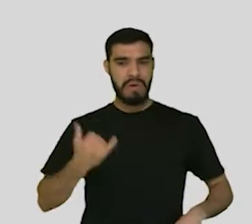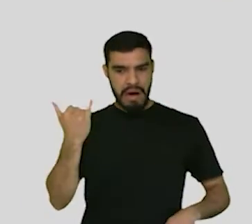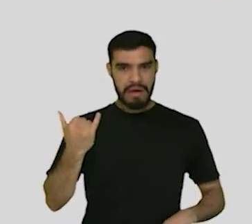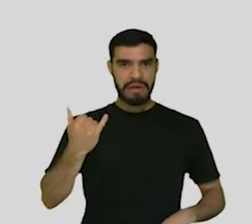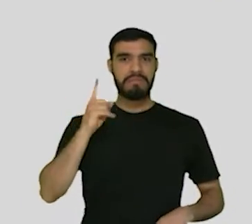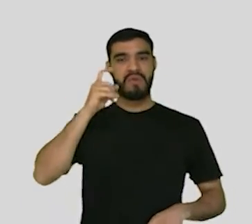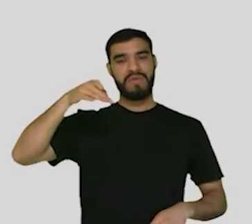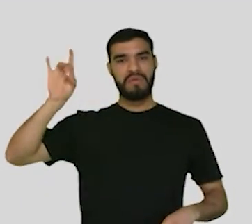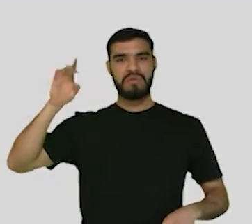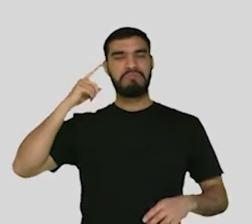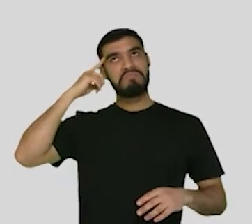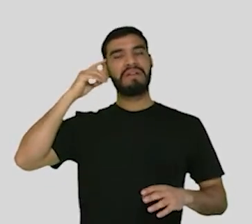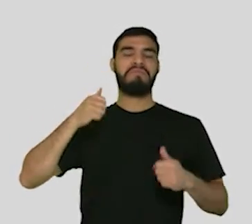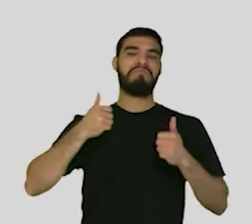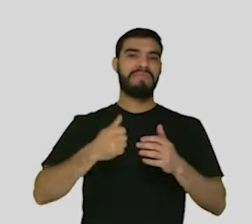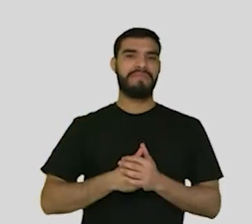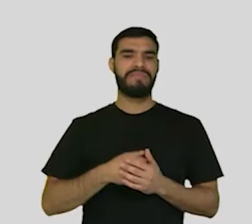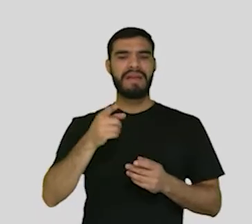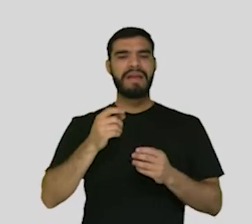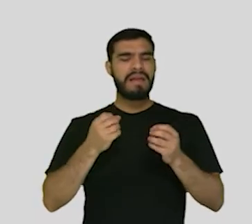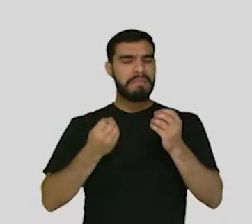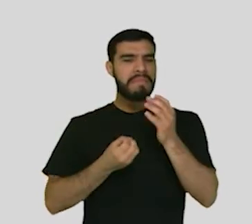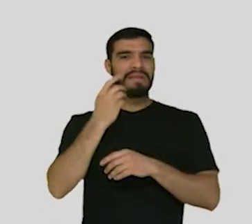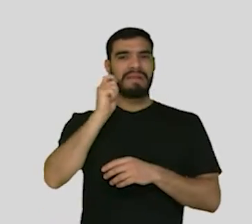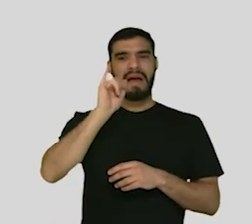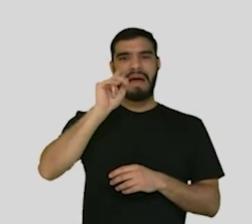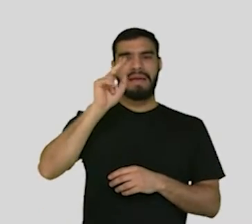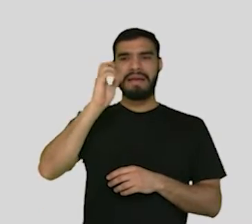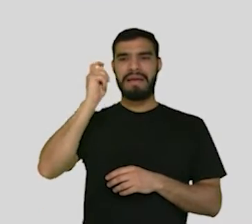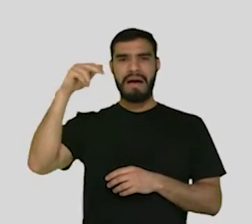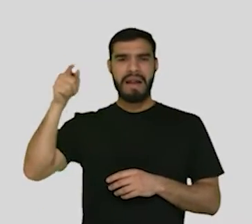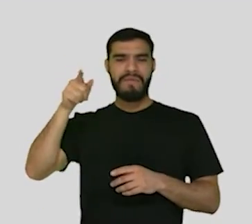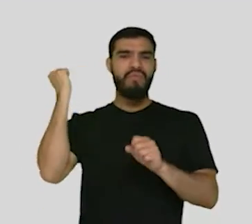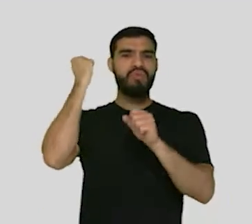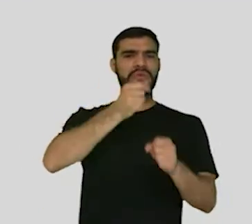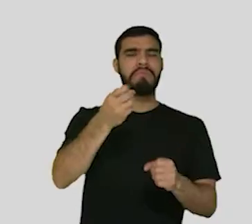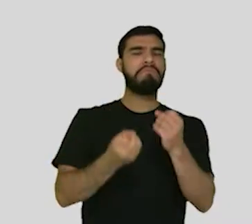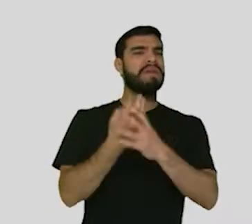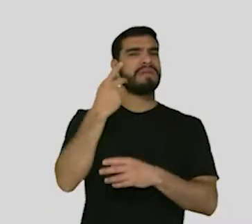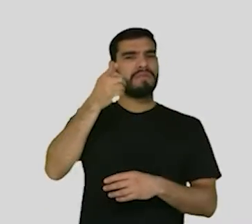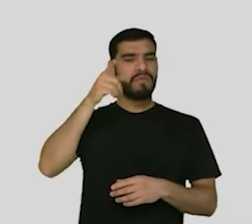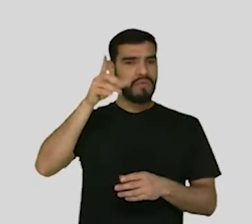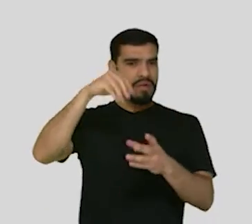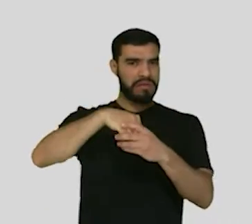ape identidad. ¿Cuándo nace Aireana? Va año por nace Aireana, dere moña por un. Sí, sí, sí.